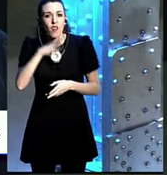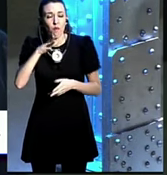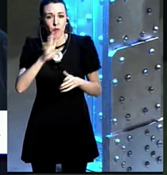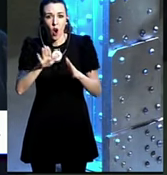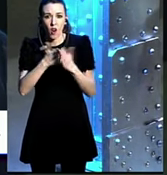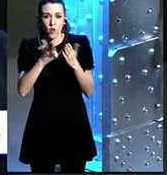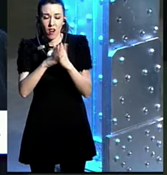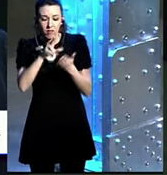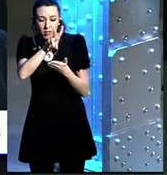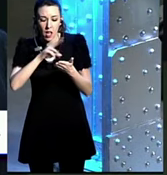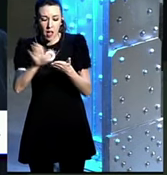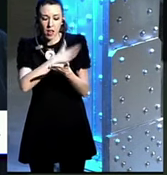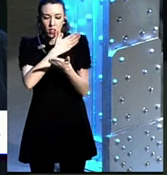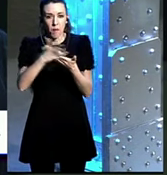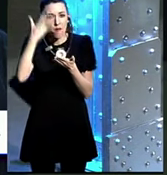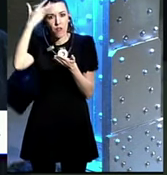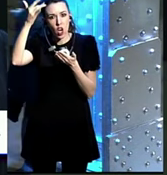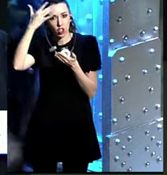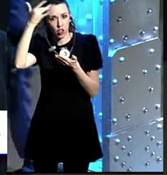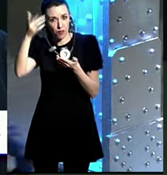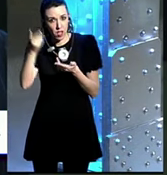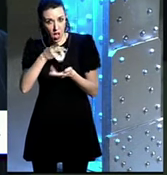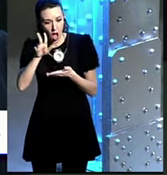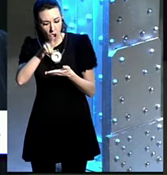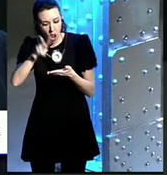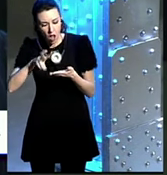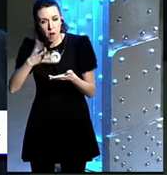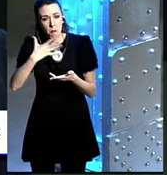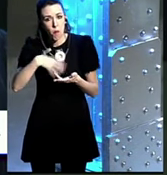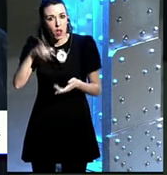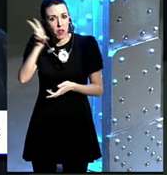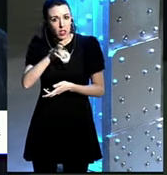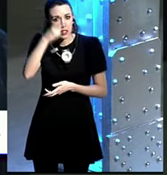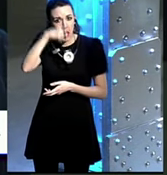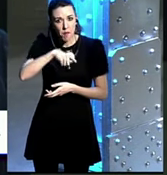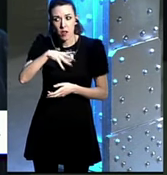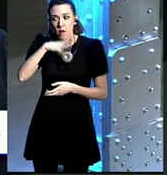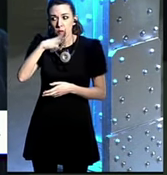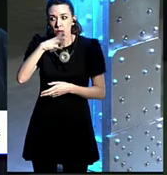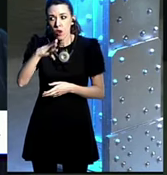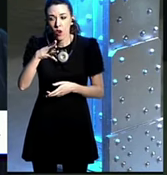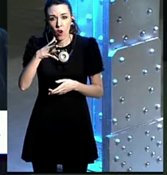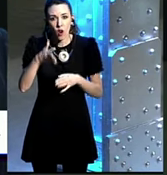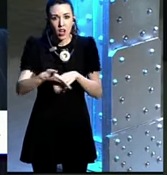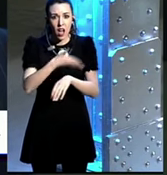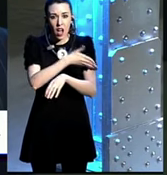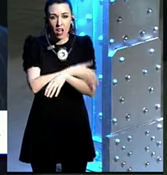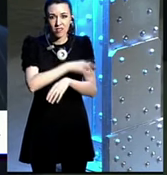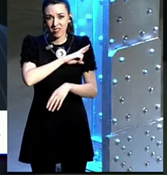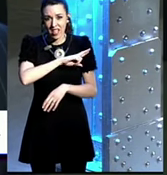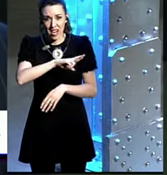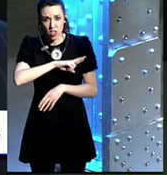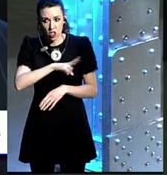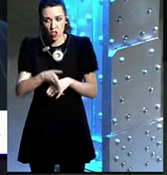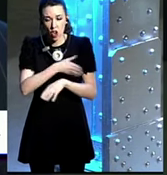lectura de la poesía y de la filosofía. Proviene también quizá de la antesala de la religión,